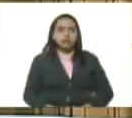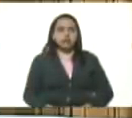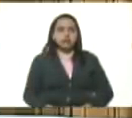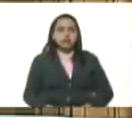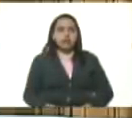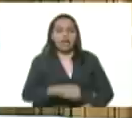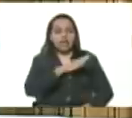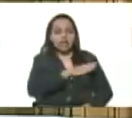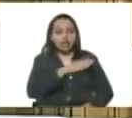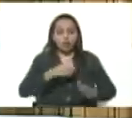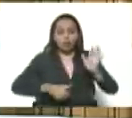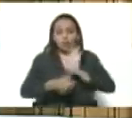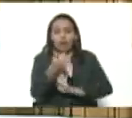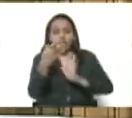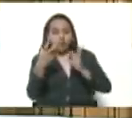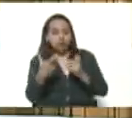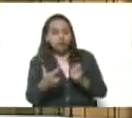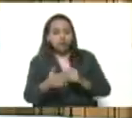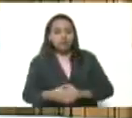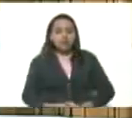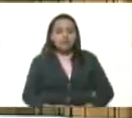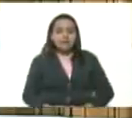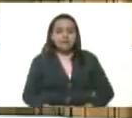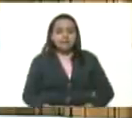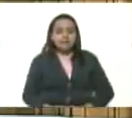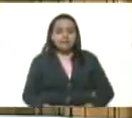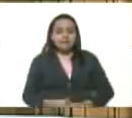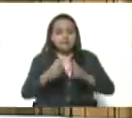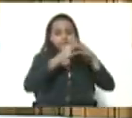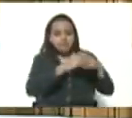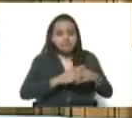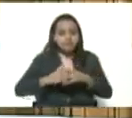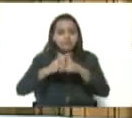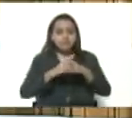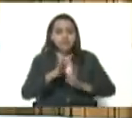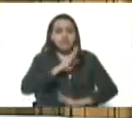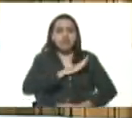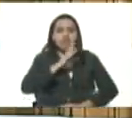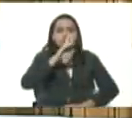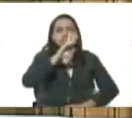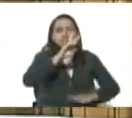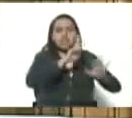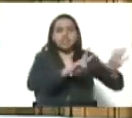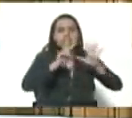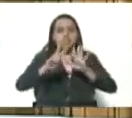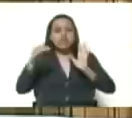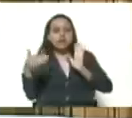tenido récord recientemente. Antes de ayer Estados Unidos tuvo 77 mil casos.